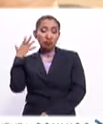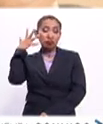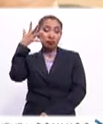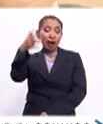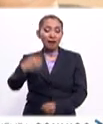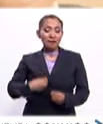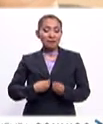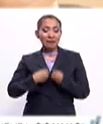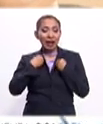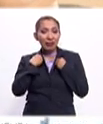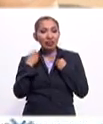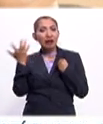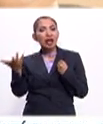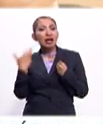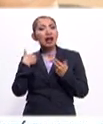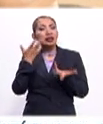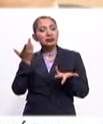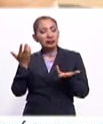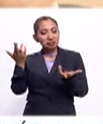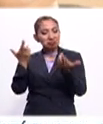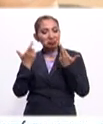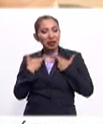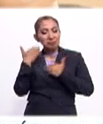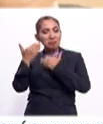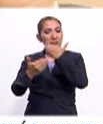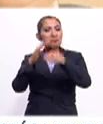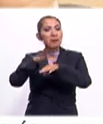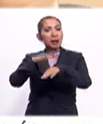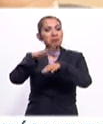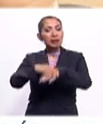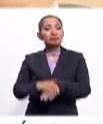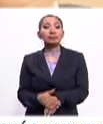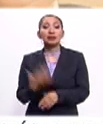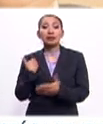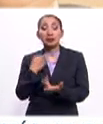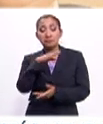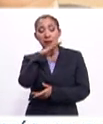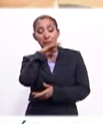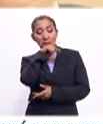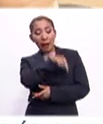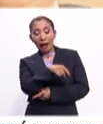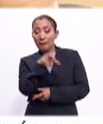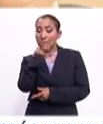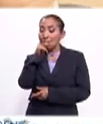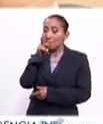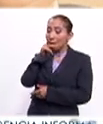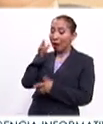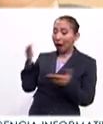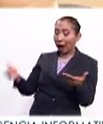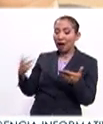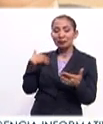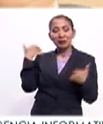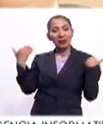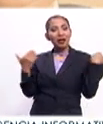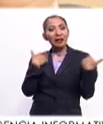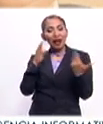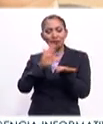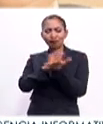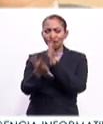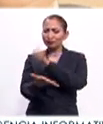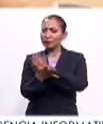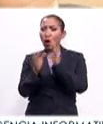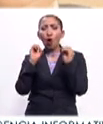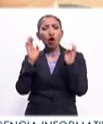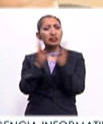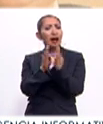días de la vida que quieran concedernos. Nuestra madre, nuestro padre, disfrutemos de unas tortillas